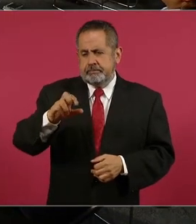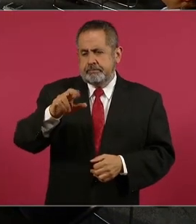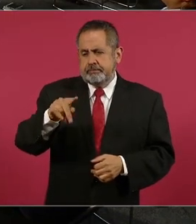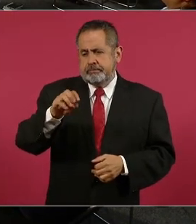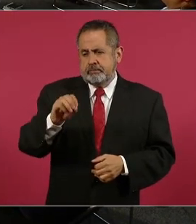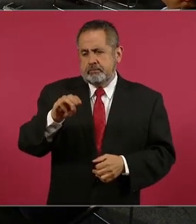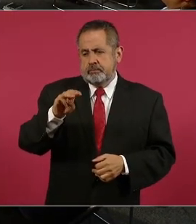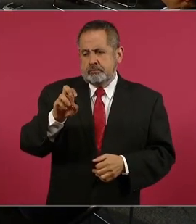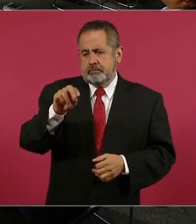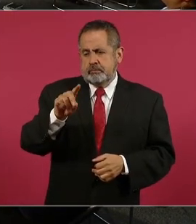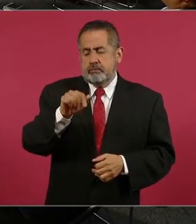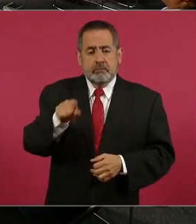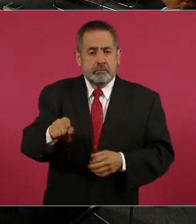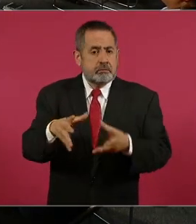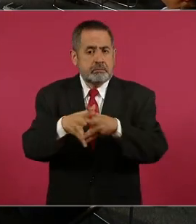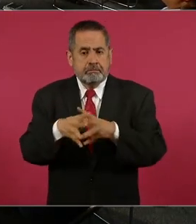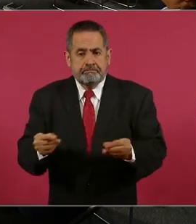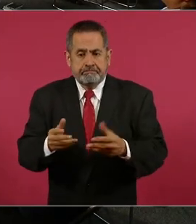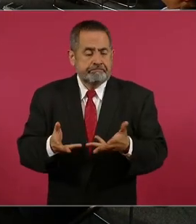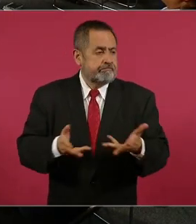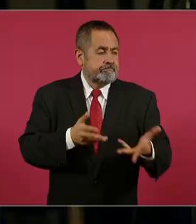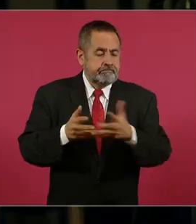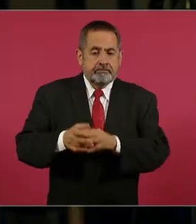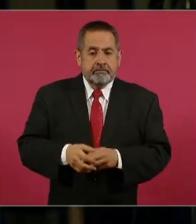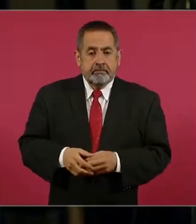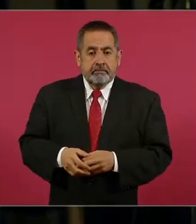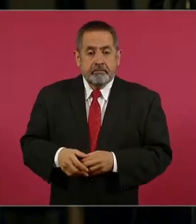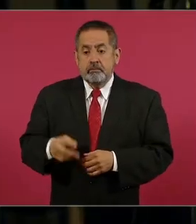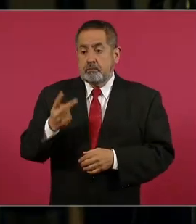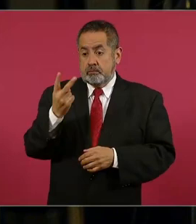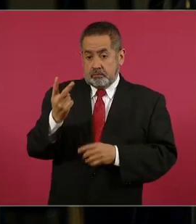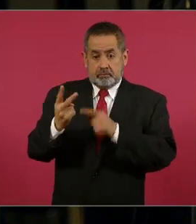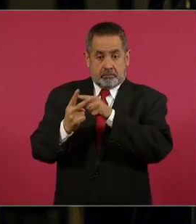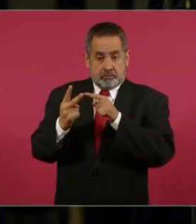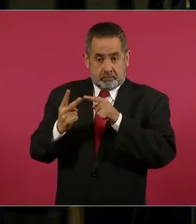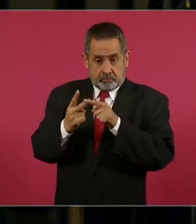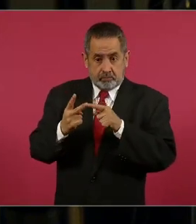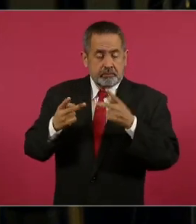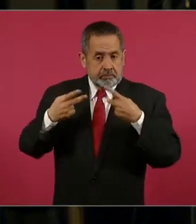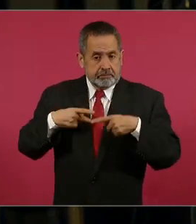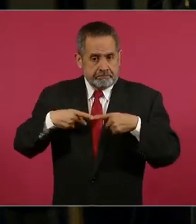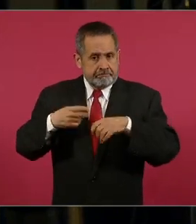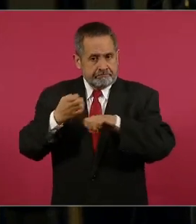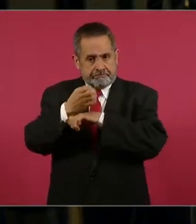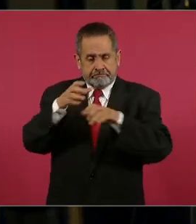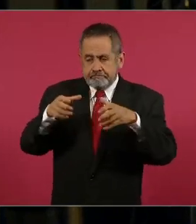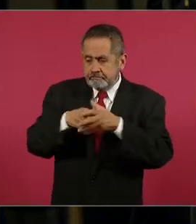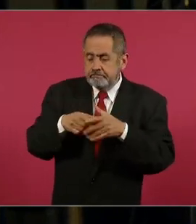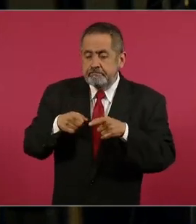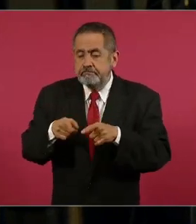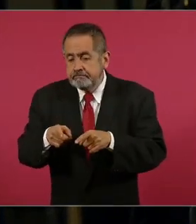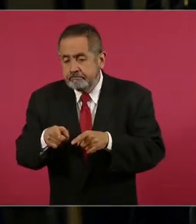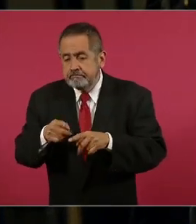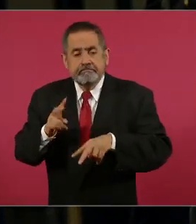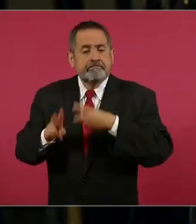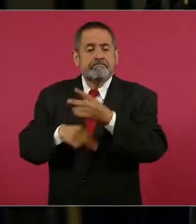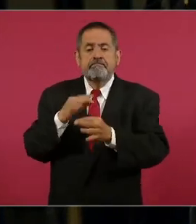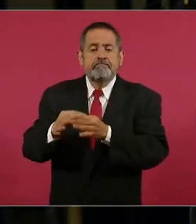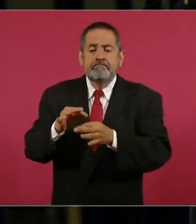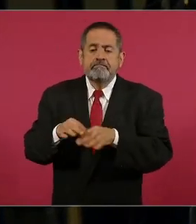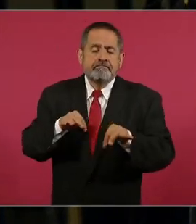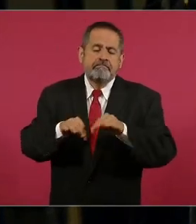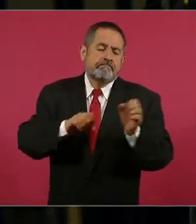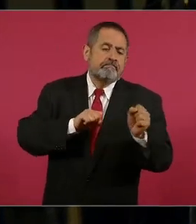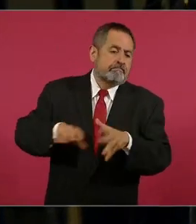Mendoza. Luego de estos hechos, los 12 elementos que conforman la corporación estatal dejaron de asistir a trabajar y